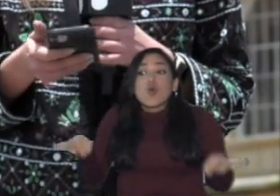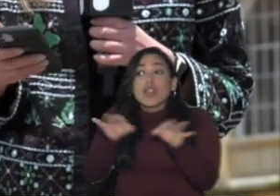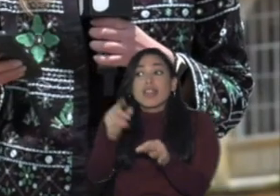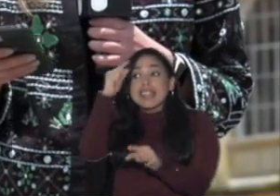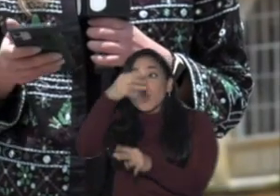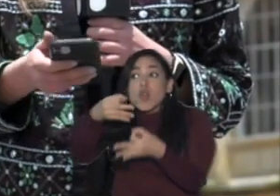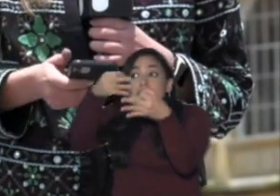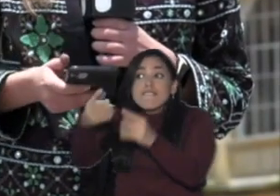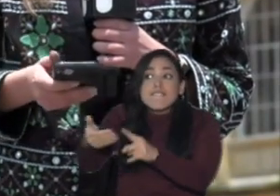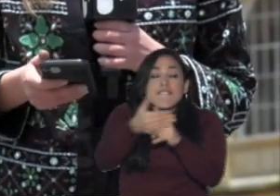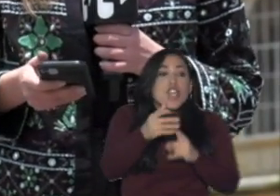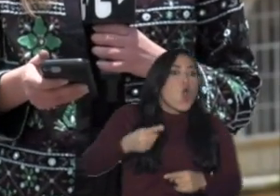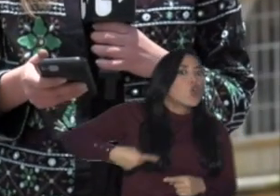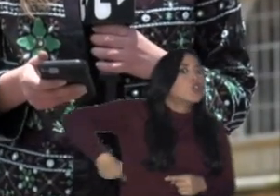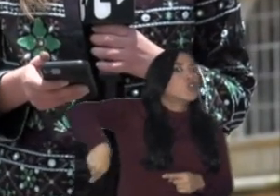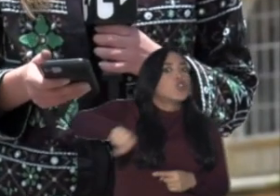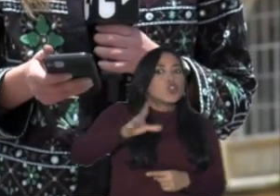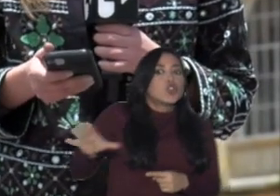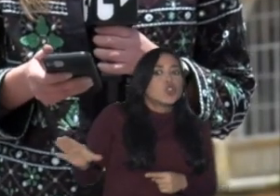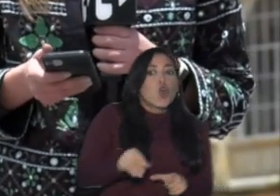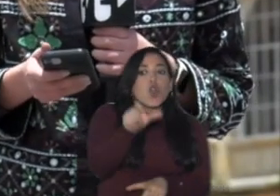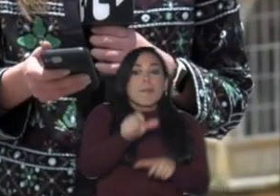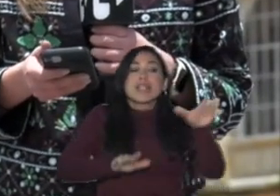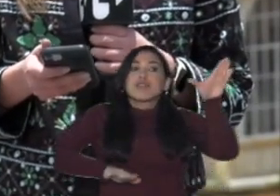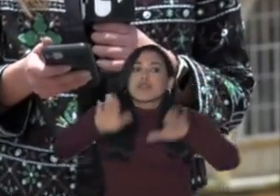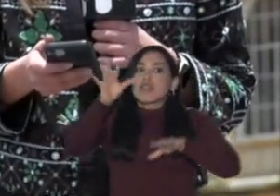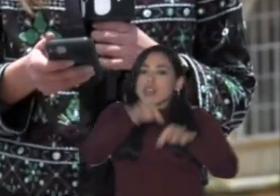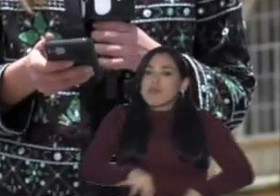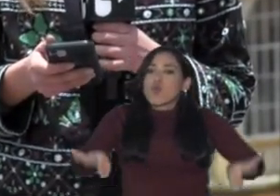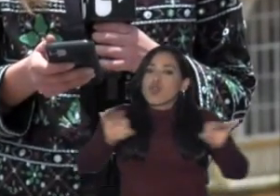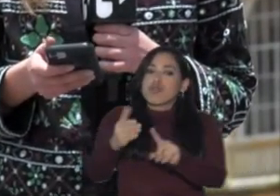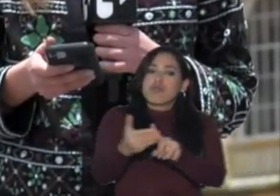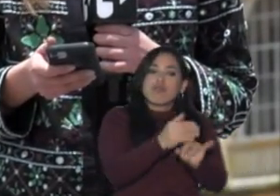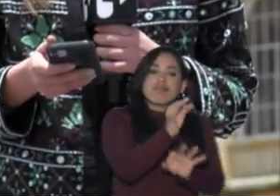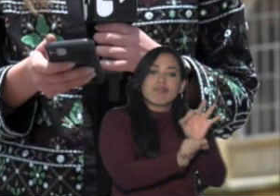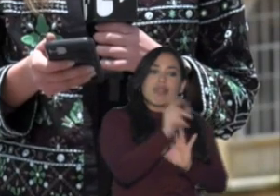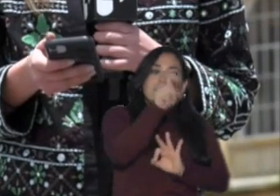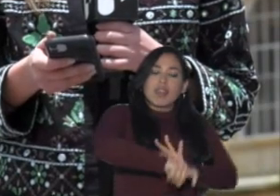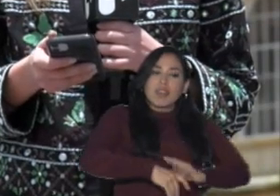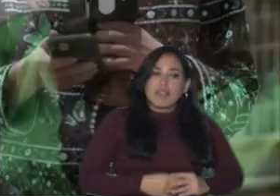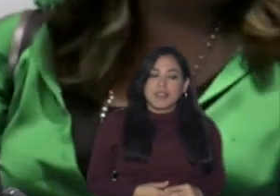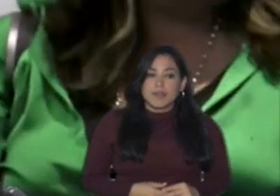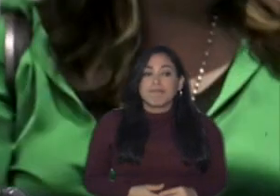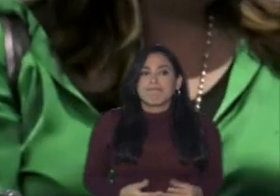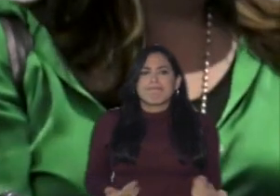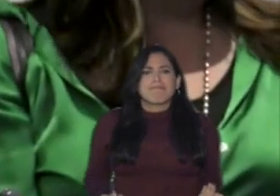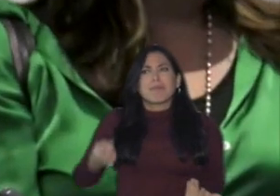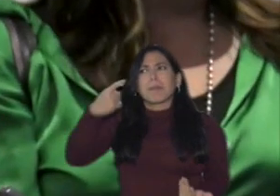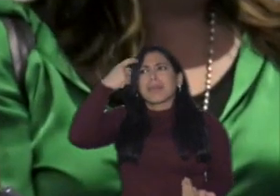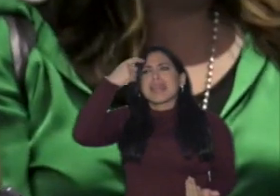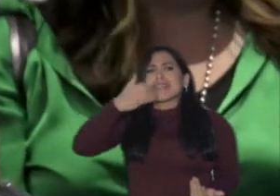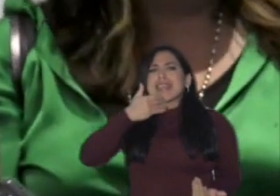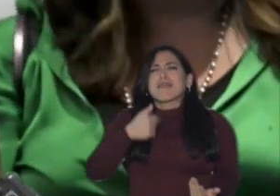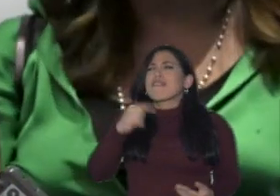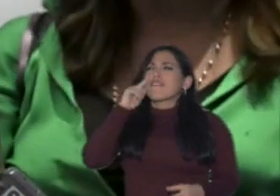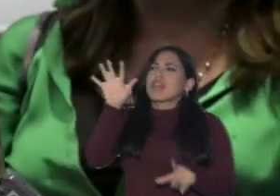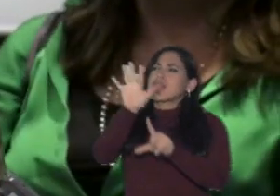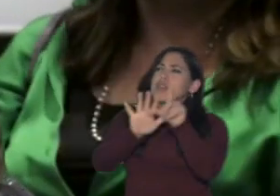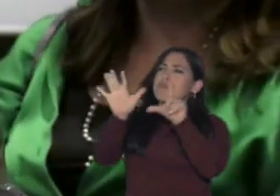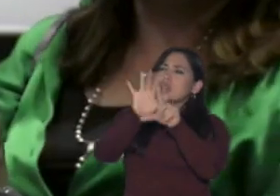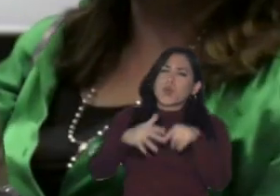Petro, sino de todos los candidatos que están en esta contienda presidencial. ¿Qué puede pensar uno cuando ve un